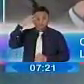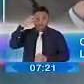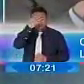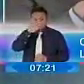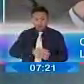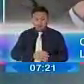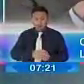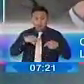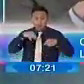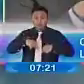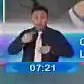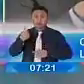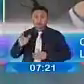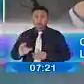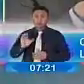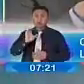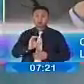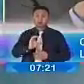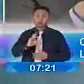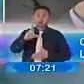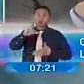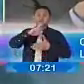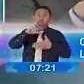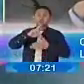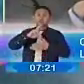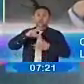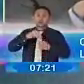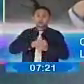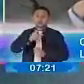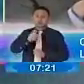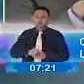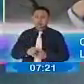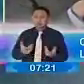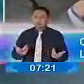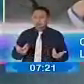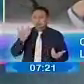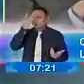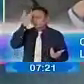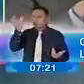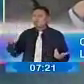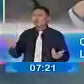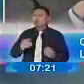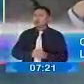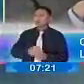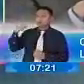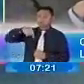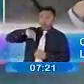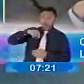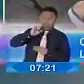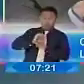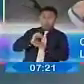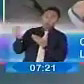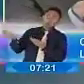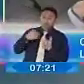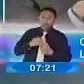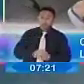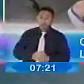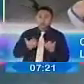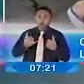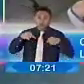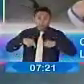a mover nuestras inversiones hacia Latinoamérica. La gente se pregunta, ¿por qué no atraen que vengan al Ecuador? En eso nos